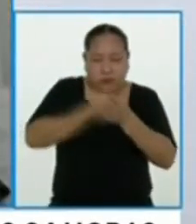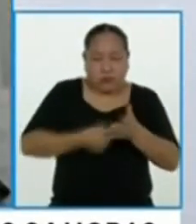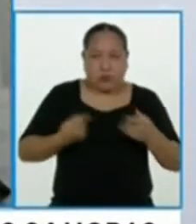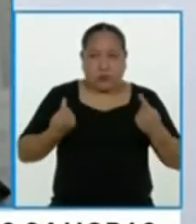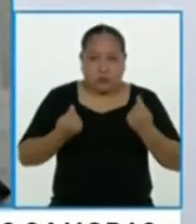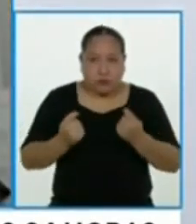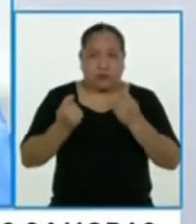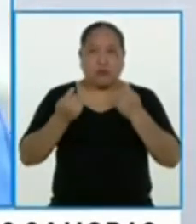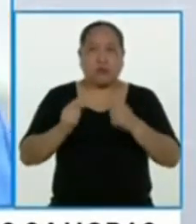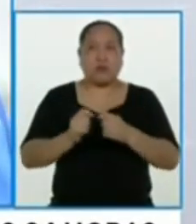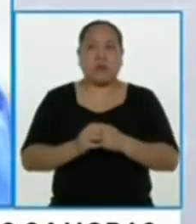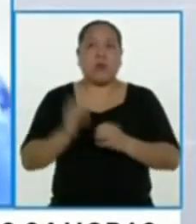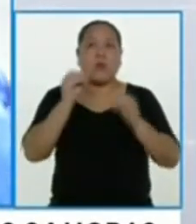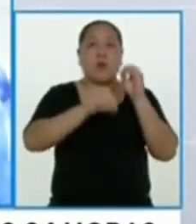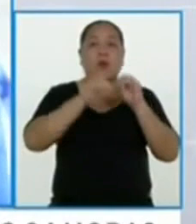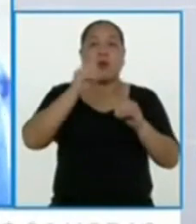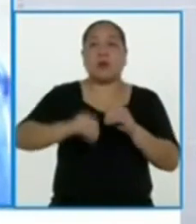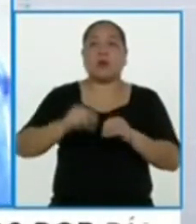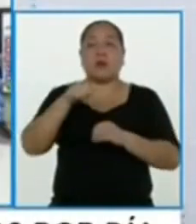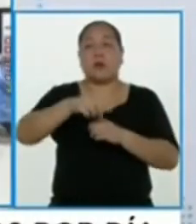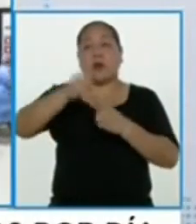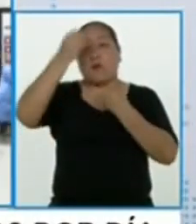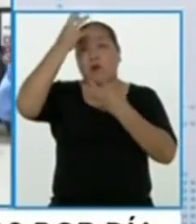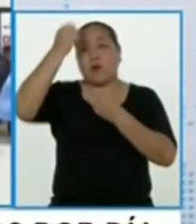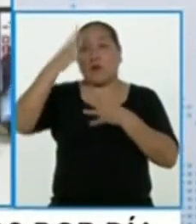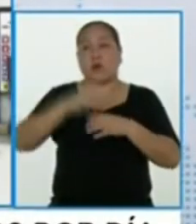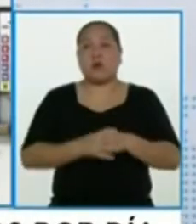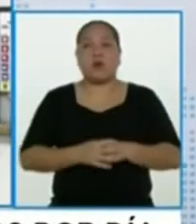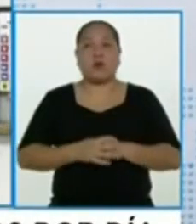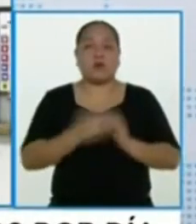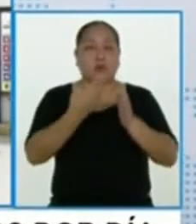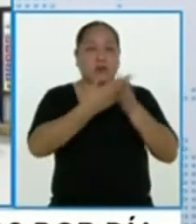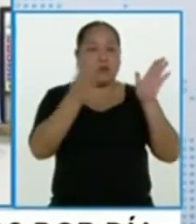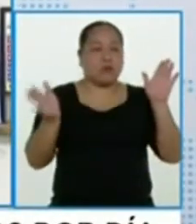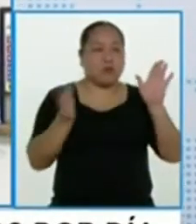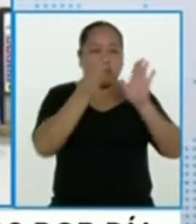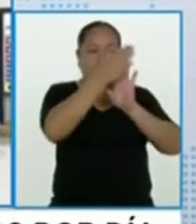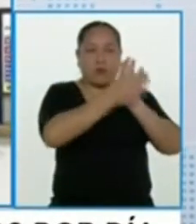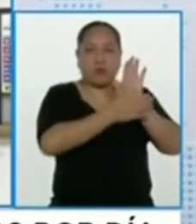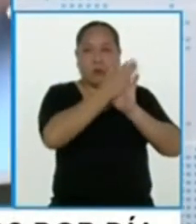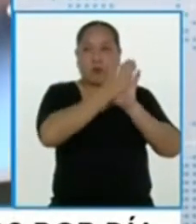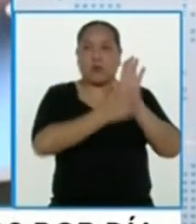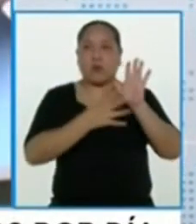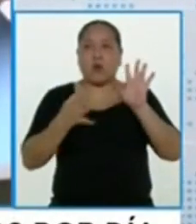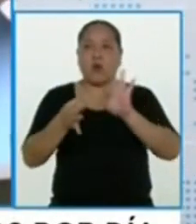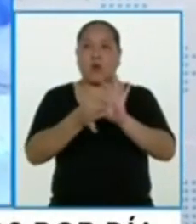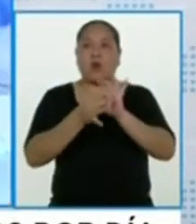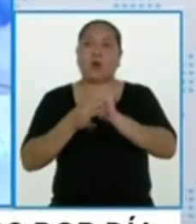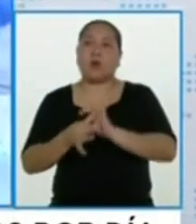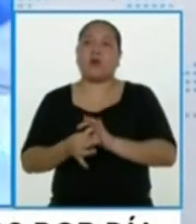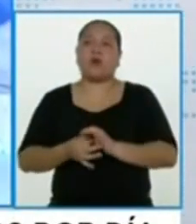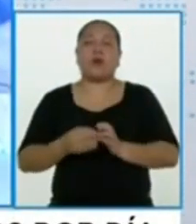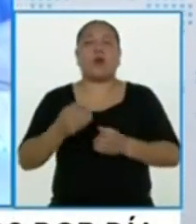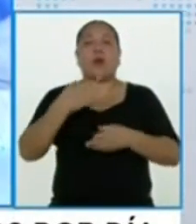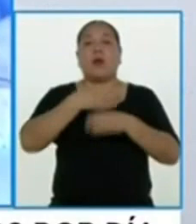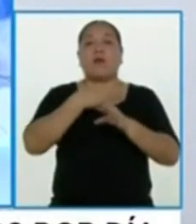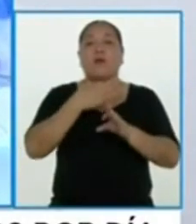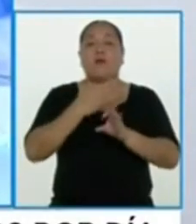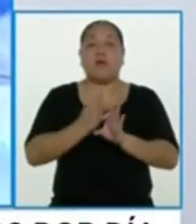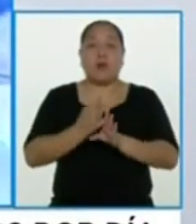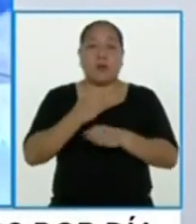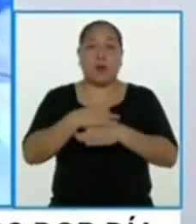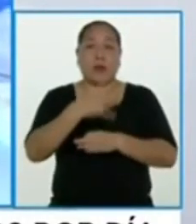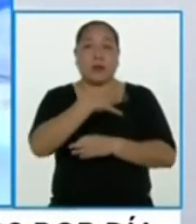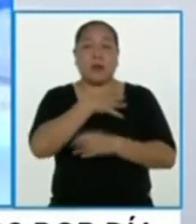fue precisamente poner todos estos datos en datos abiertos. Costó la vida unificar el sistema de salud que por años había estado desestructurado. Claro. La